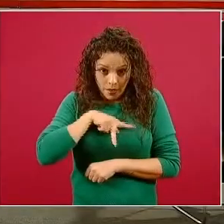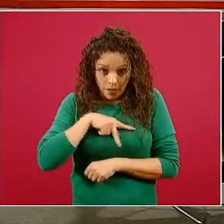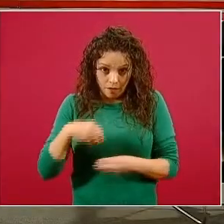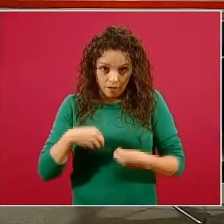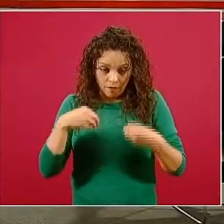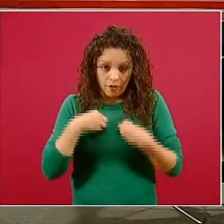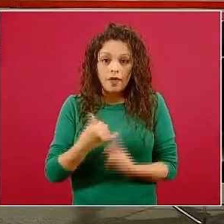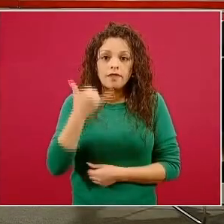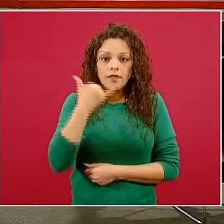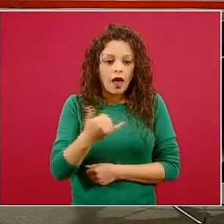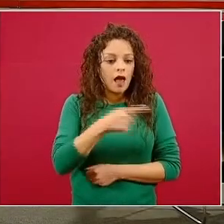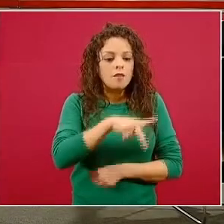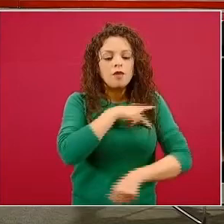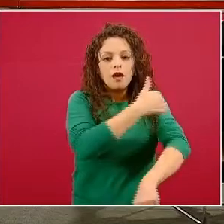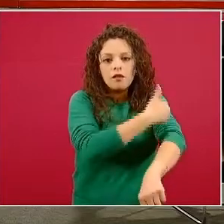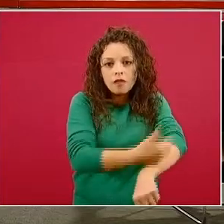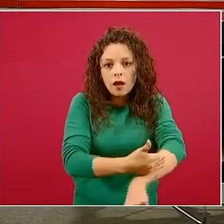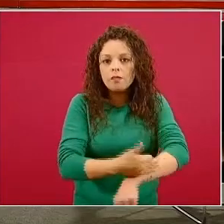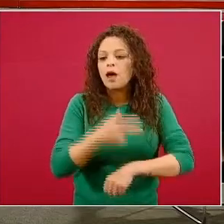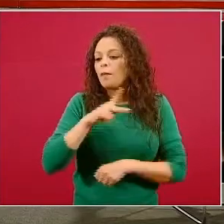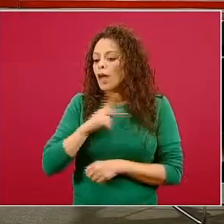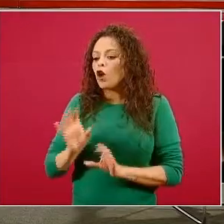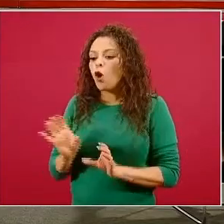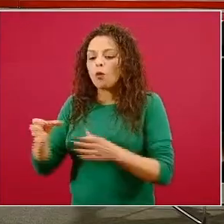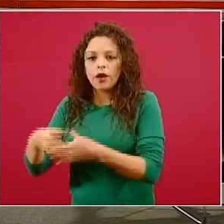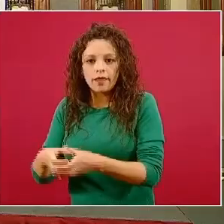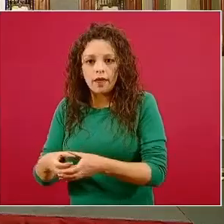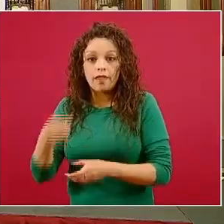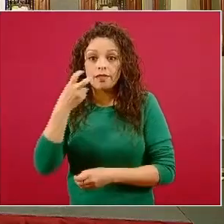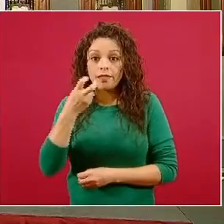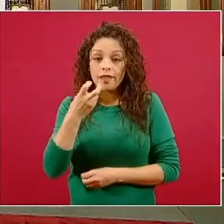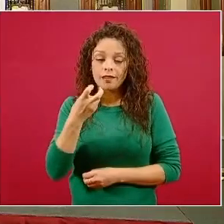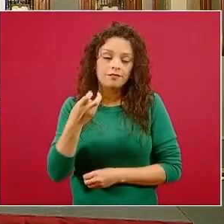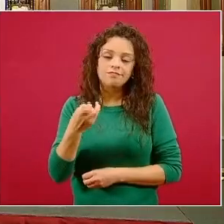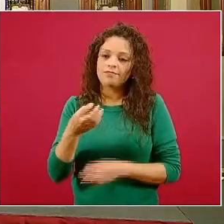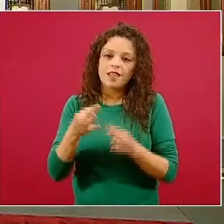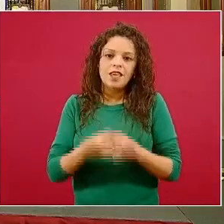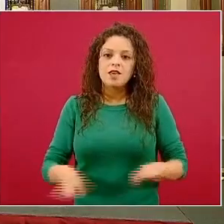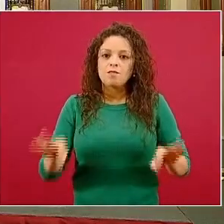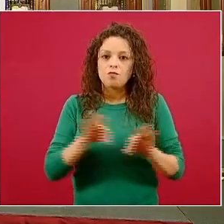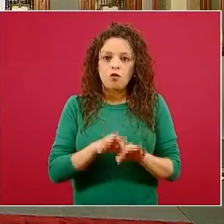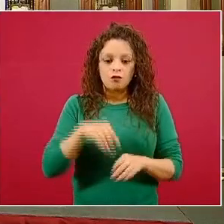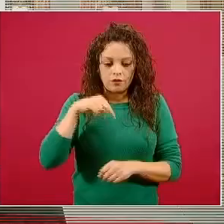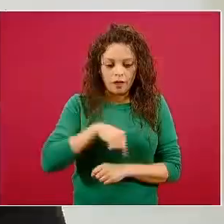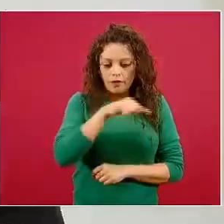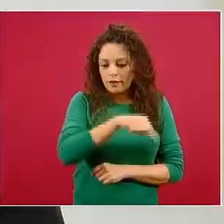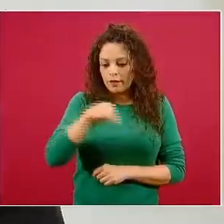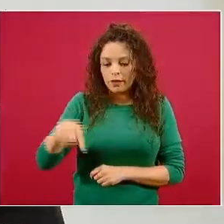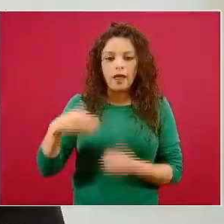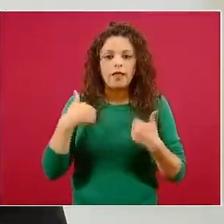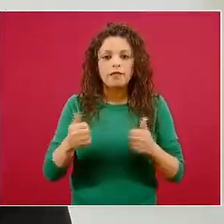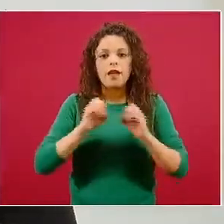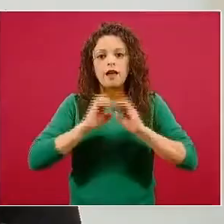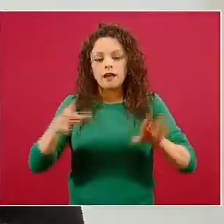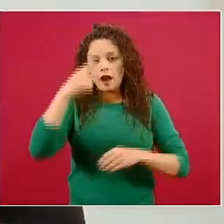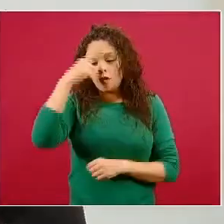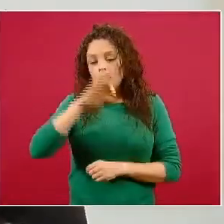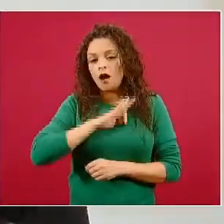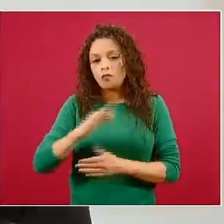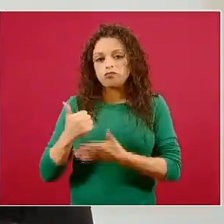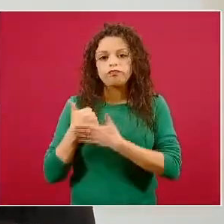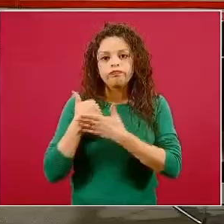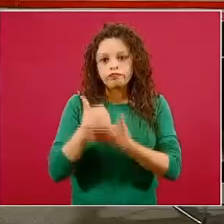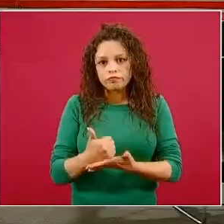comunidad, y son los elementos claves que evidentemente son ejemplos claros que pueden ayudar y que se